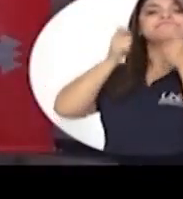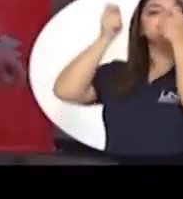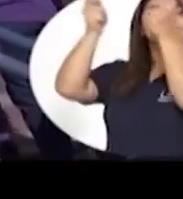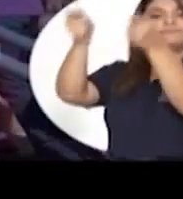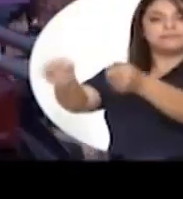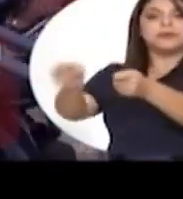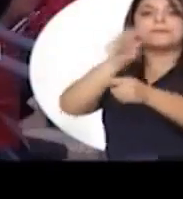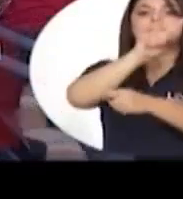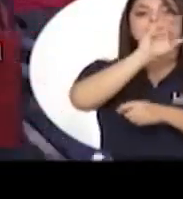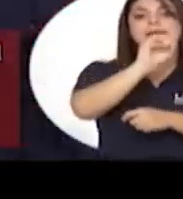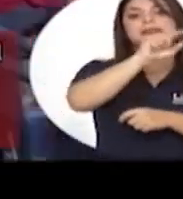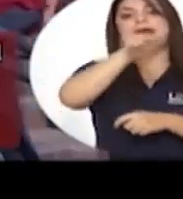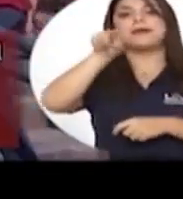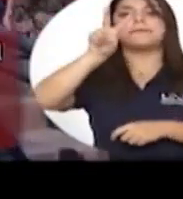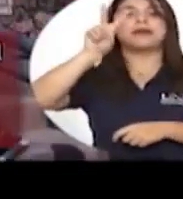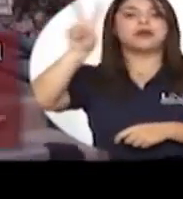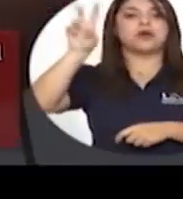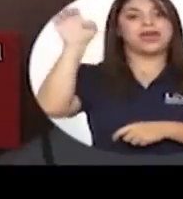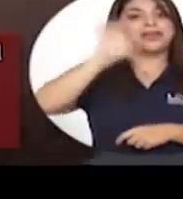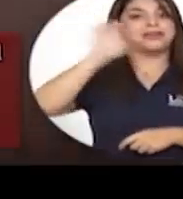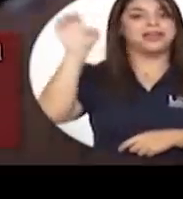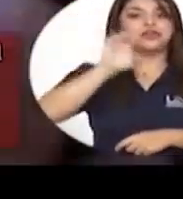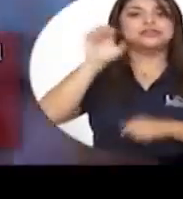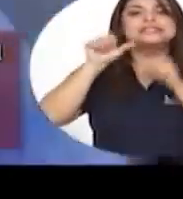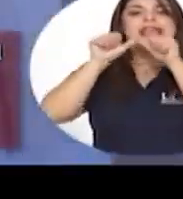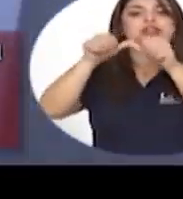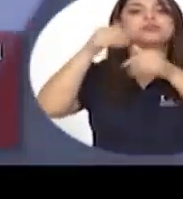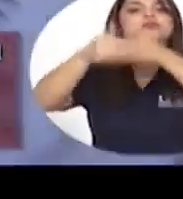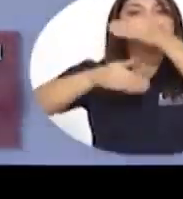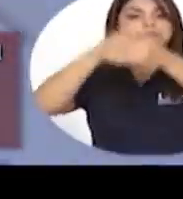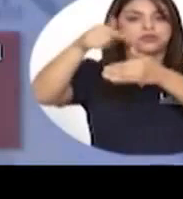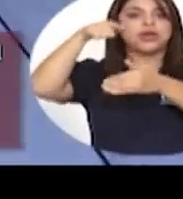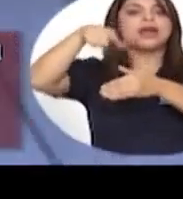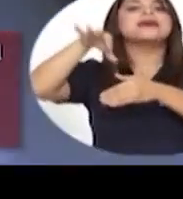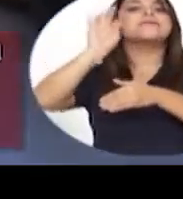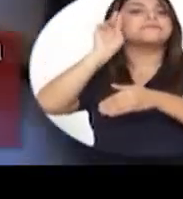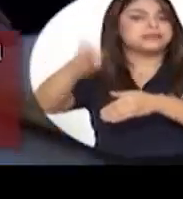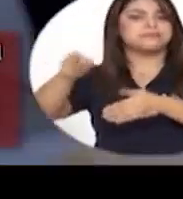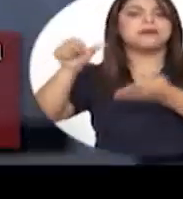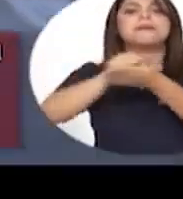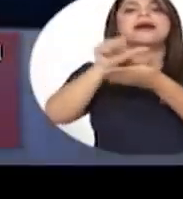forma presencial del 20 al 22 de enero, siguiendo el procedimiento que